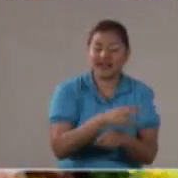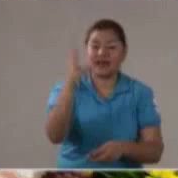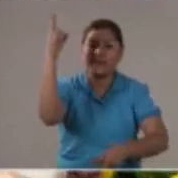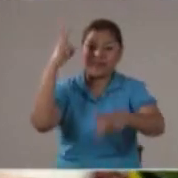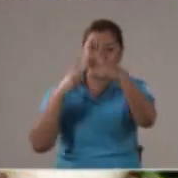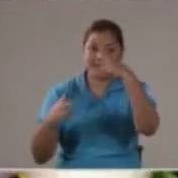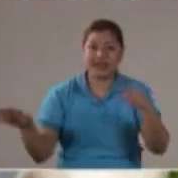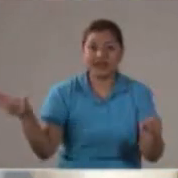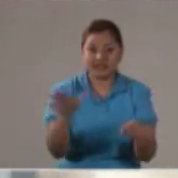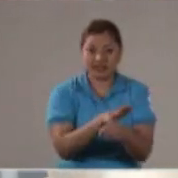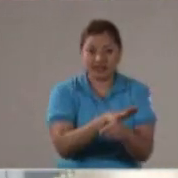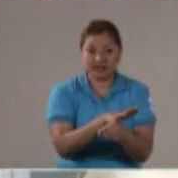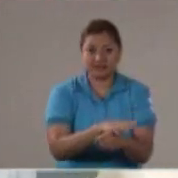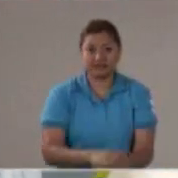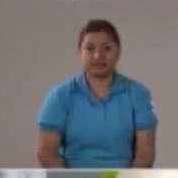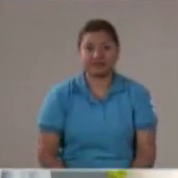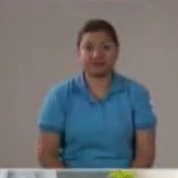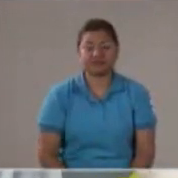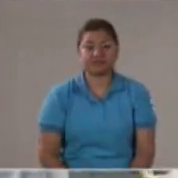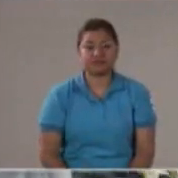Replenish.